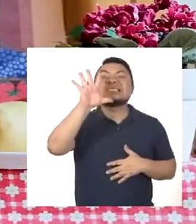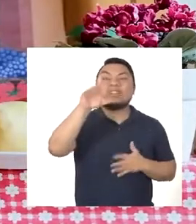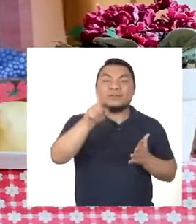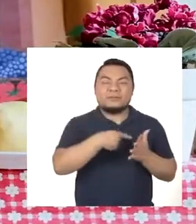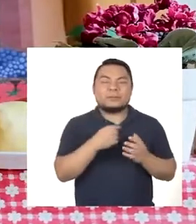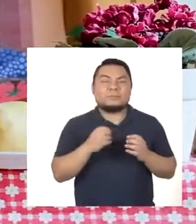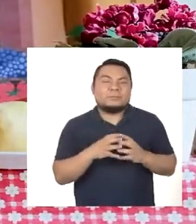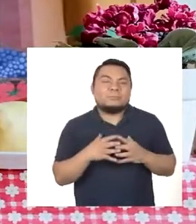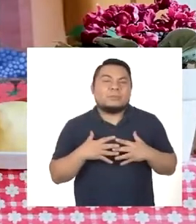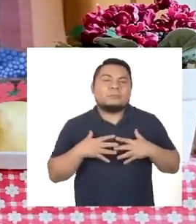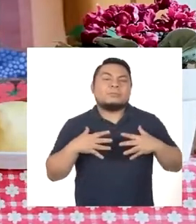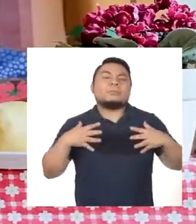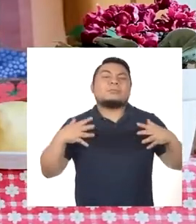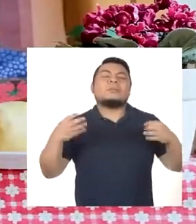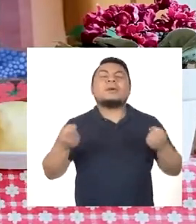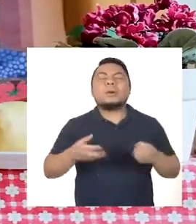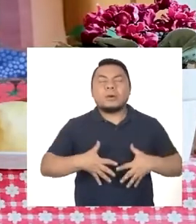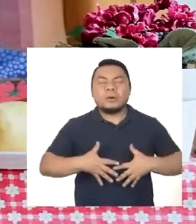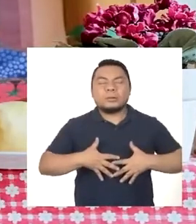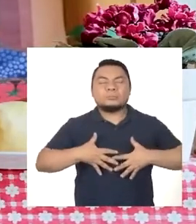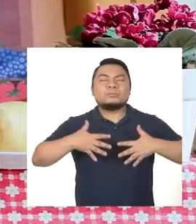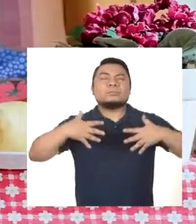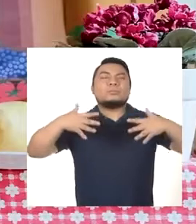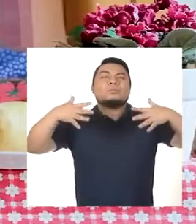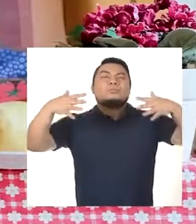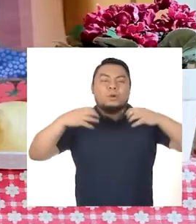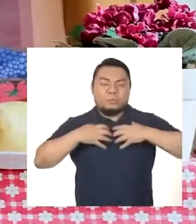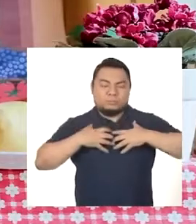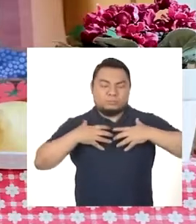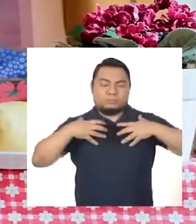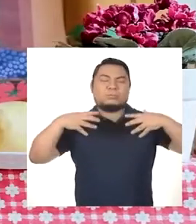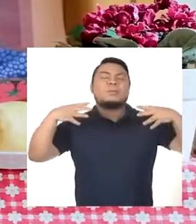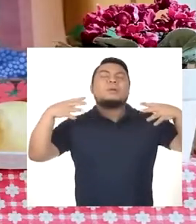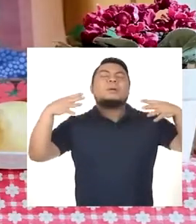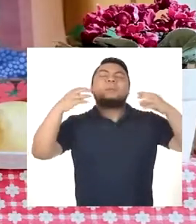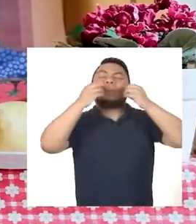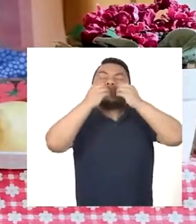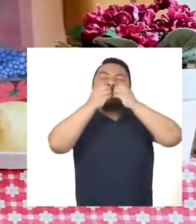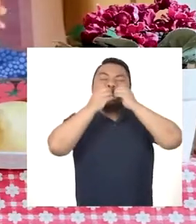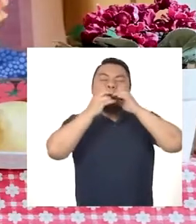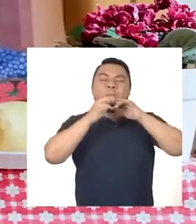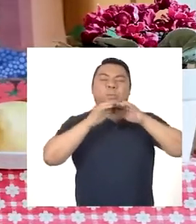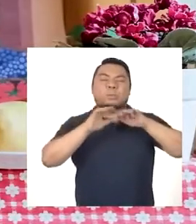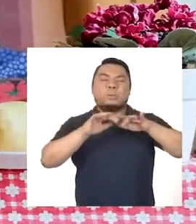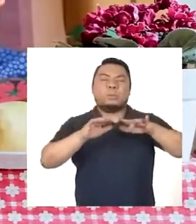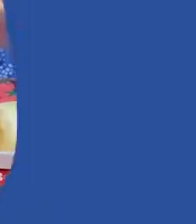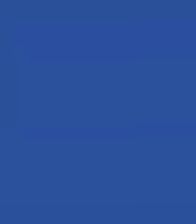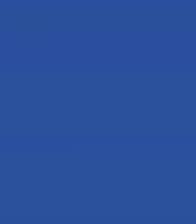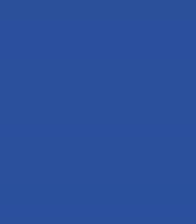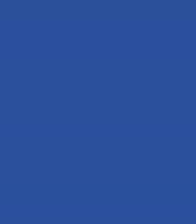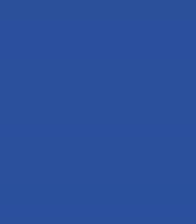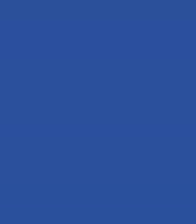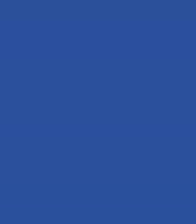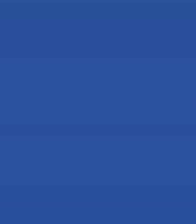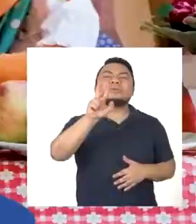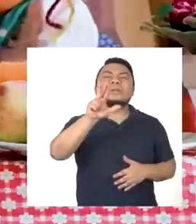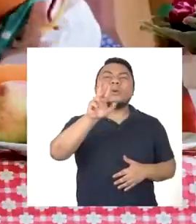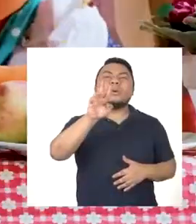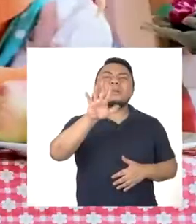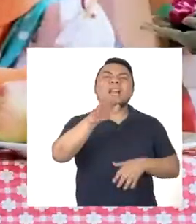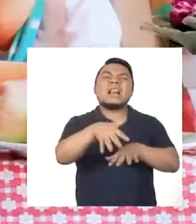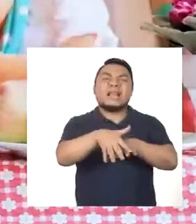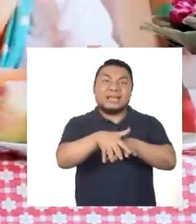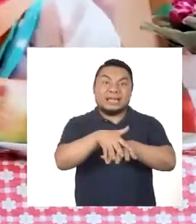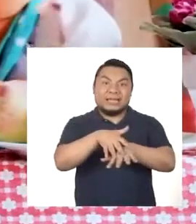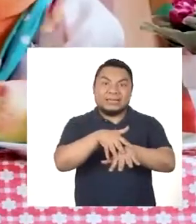con todo el aire que entra en mis pulmones y boto el aire contando 5. Lento.